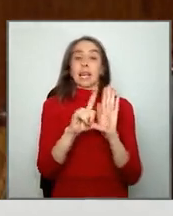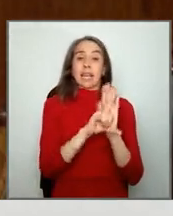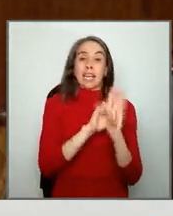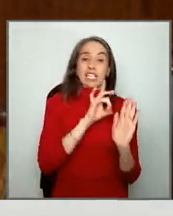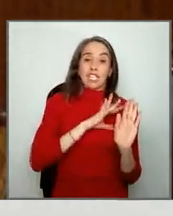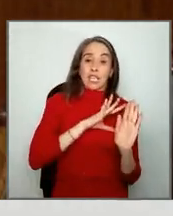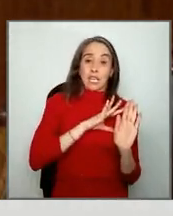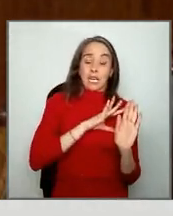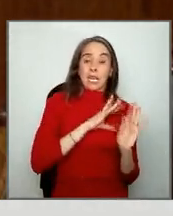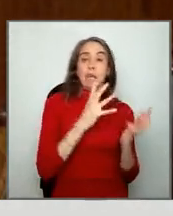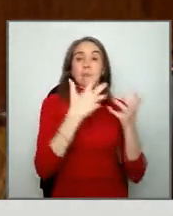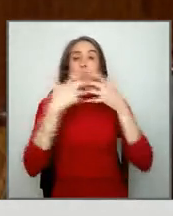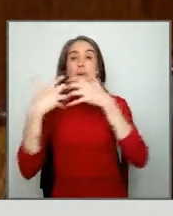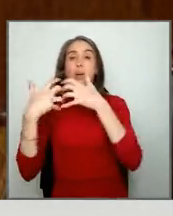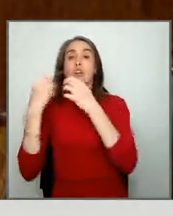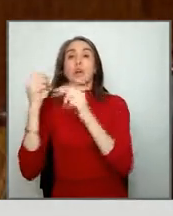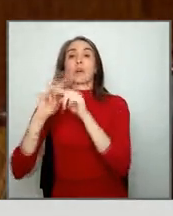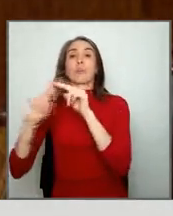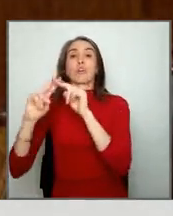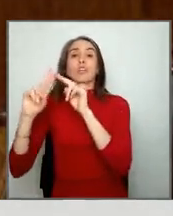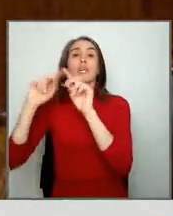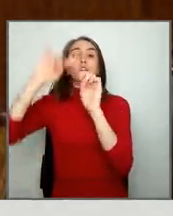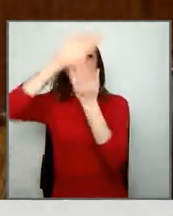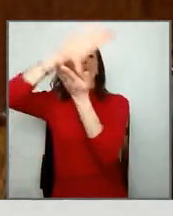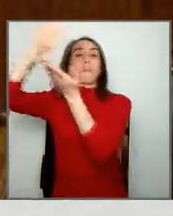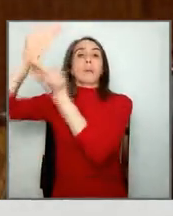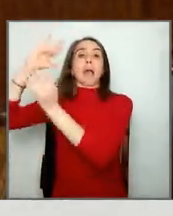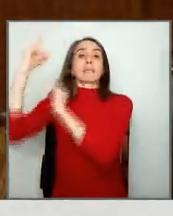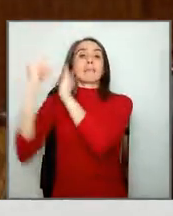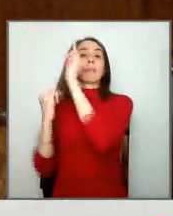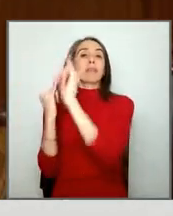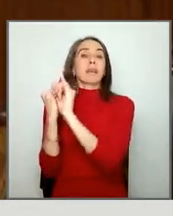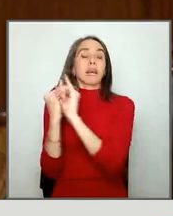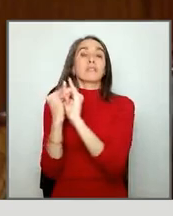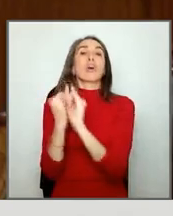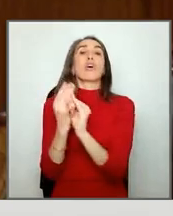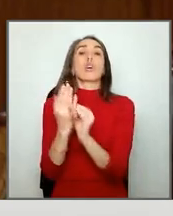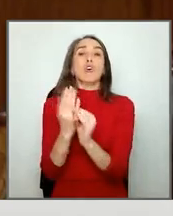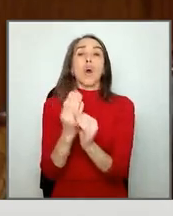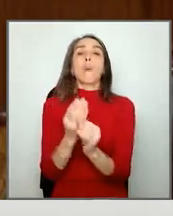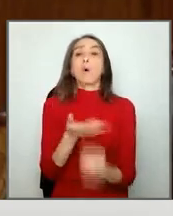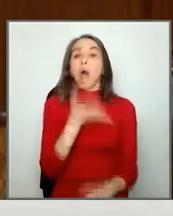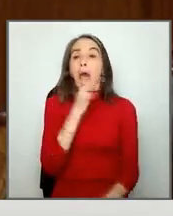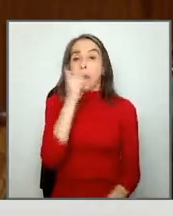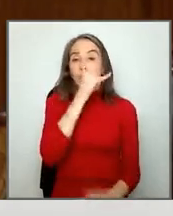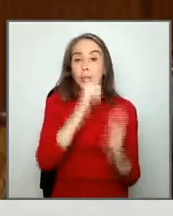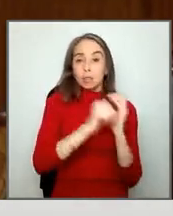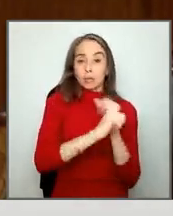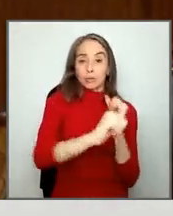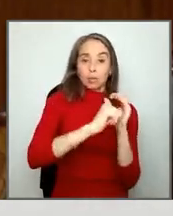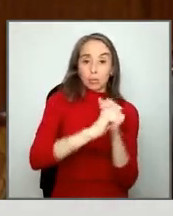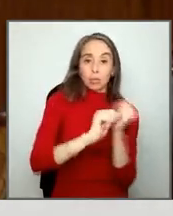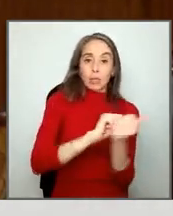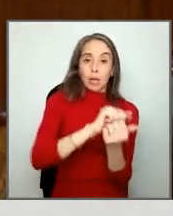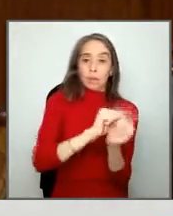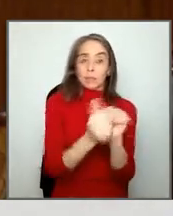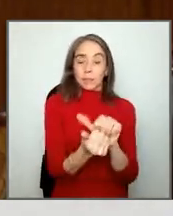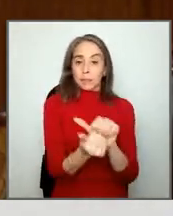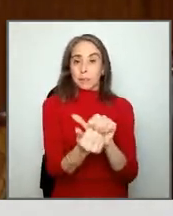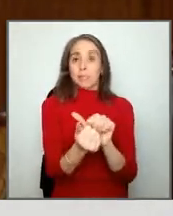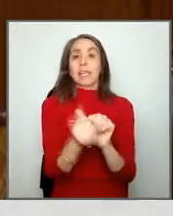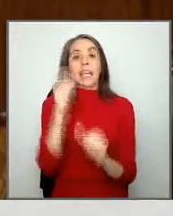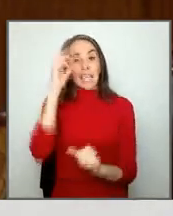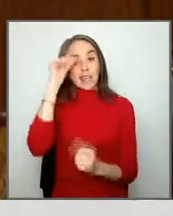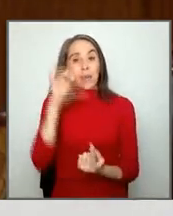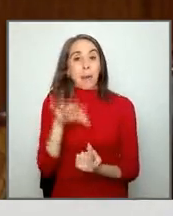implementadas en el ámbito internacional en materia de aguas grises tratadas a fin de ampliar su uso para concretar la idea matriz se